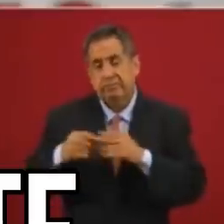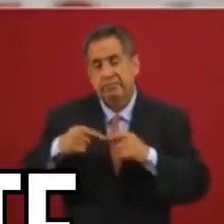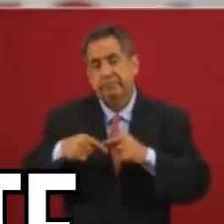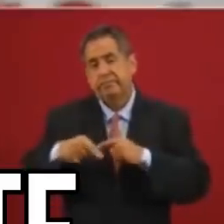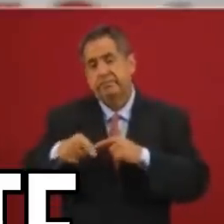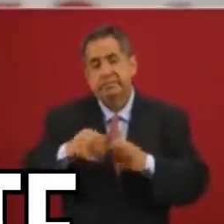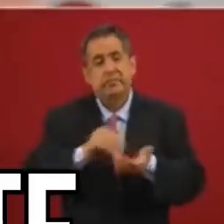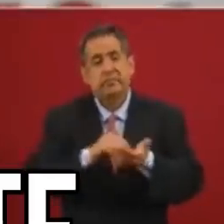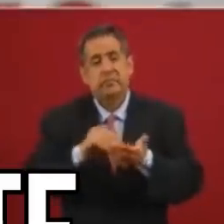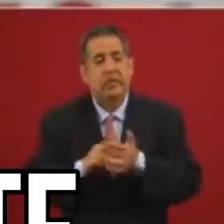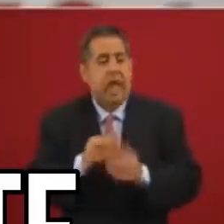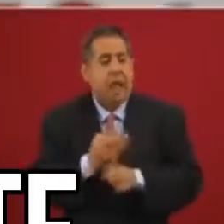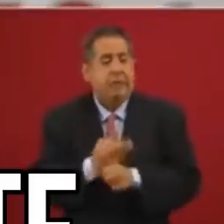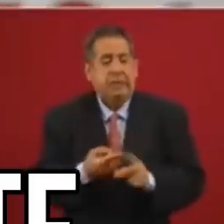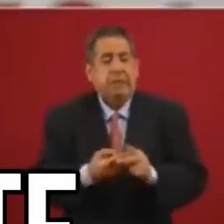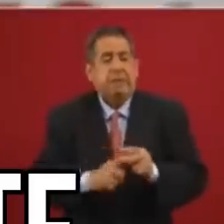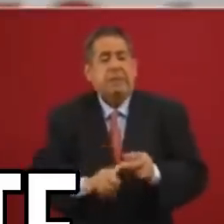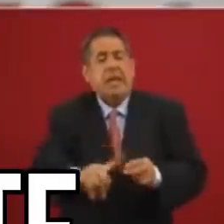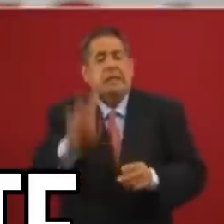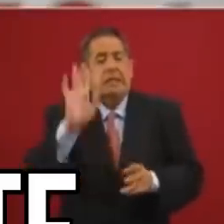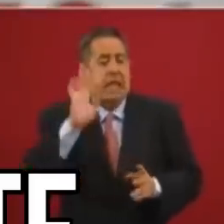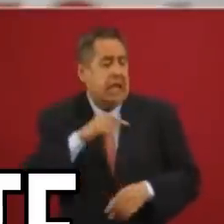está, les diría, iniciando